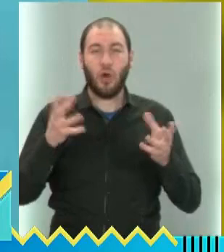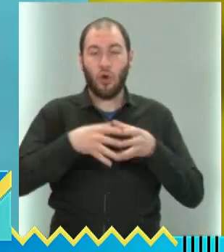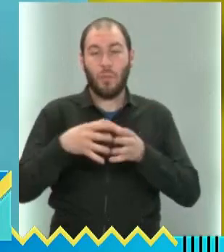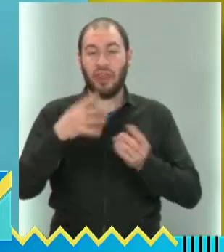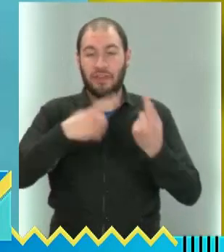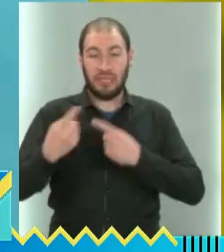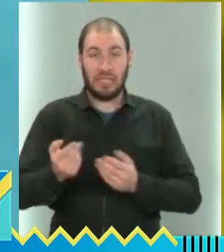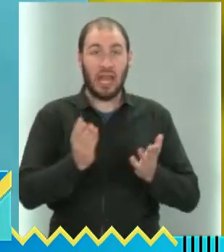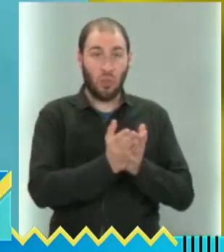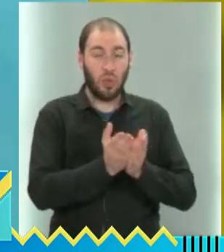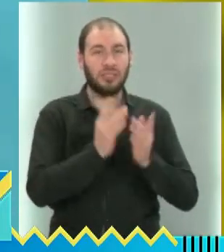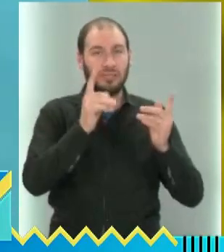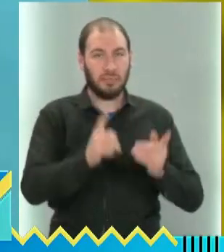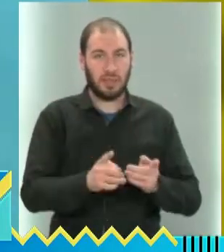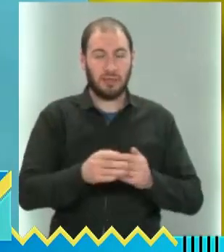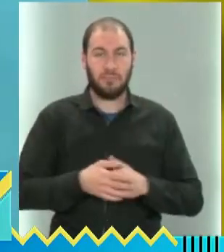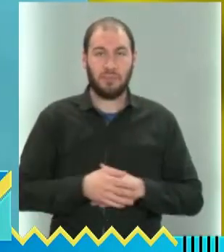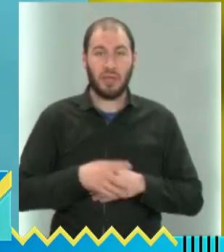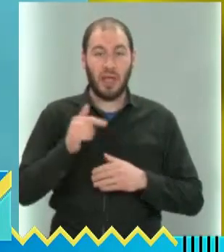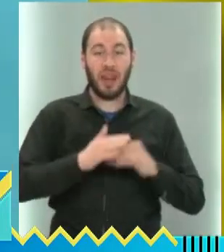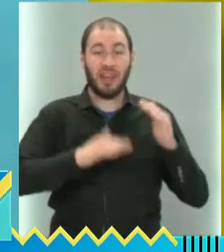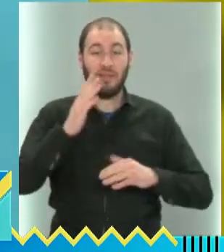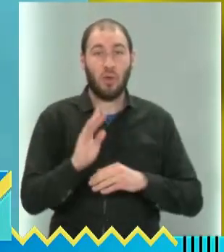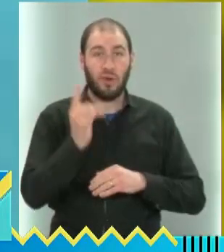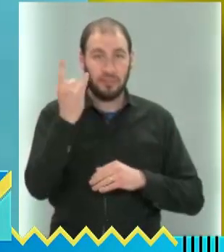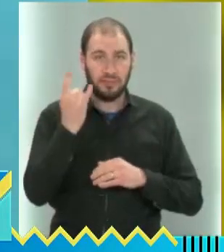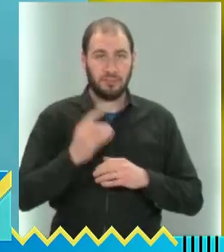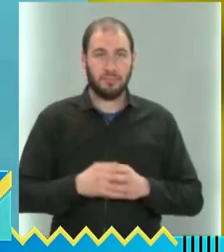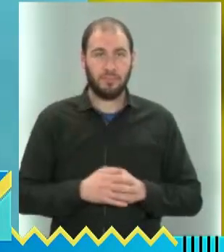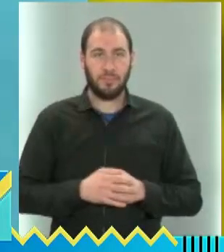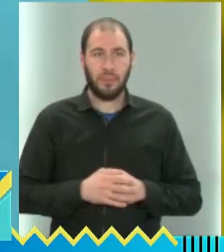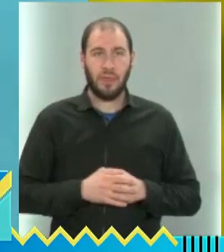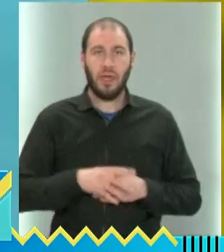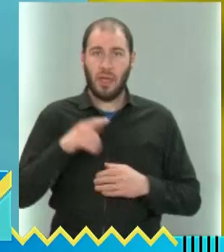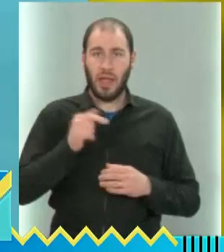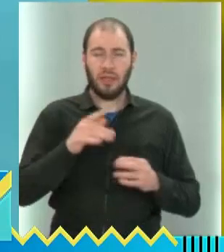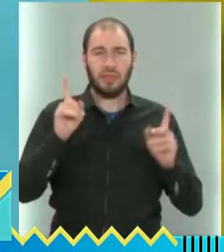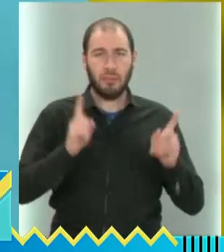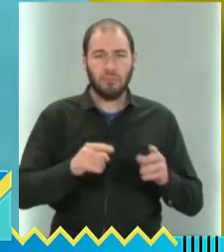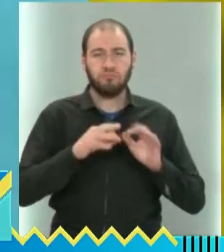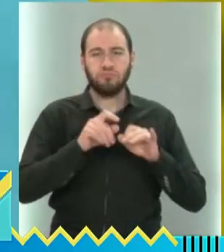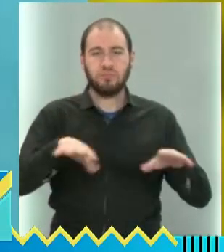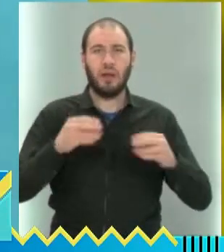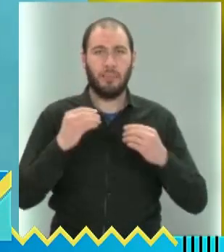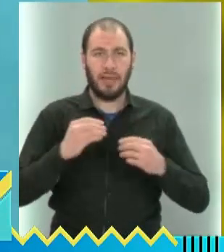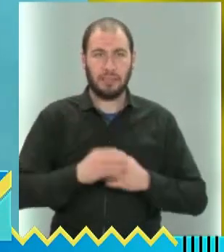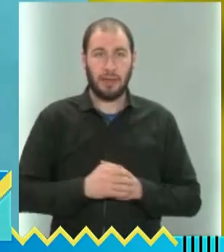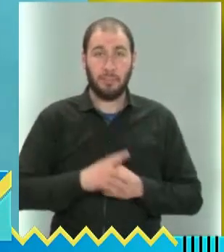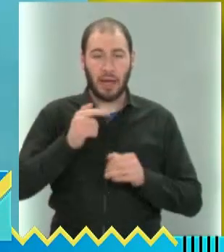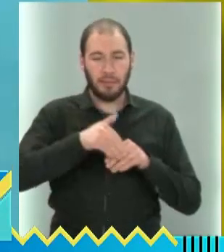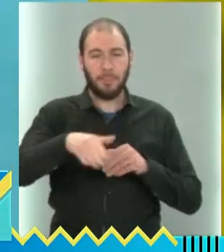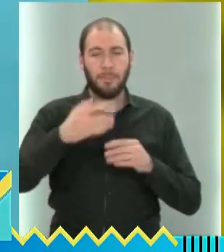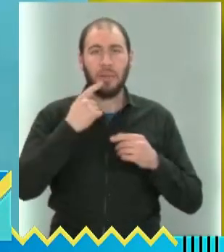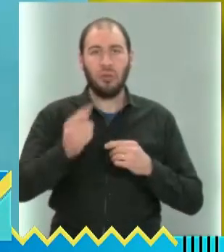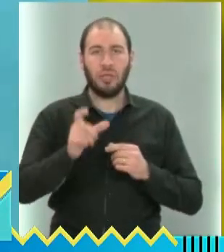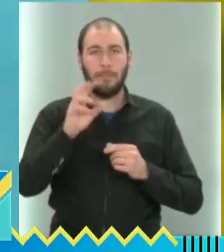Bueno, los estudiantes también, en este caso, en el nivel universitario, haciendo eco, ¿no?, de esta situación. A partir de ahí,